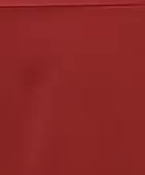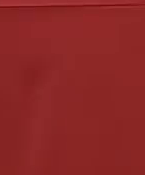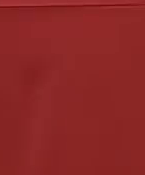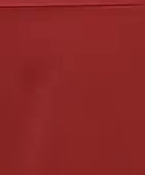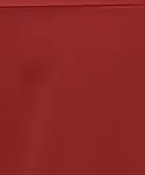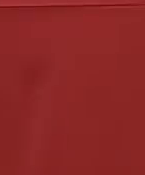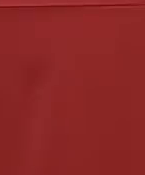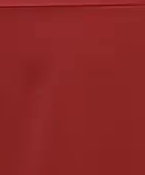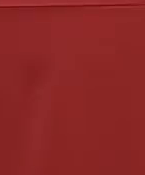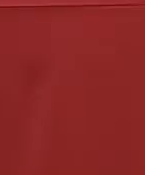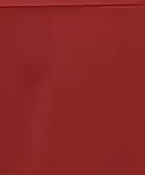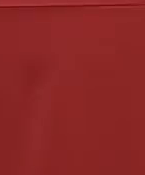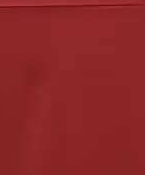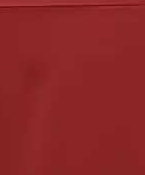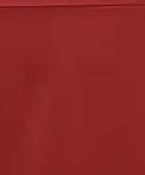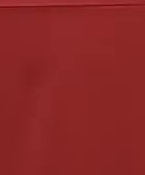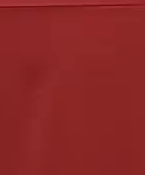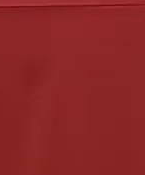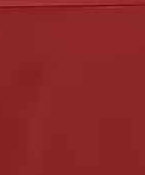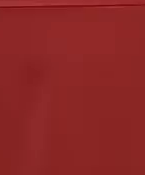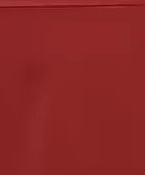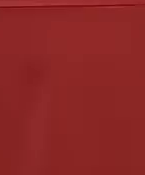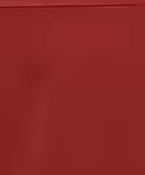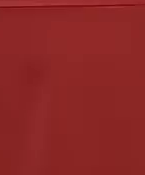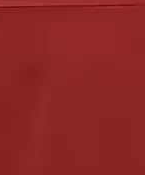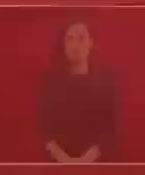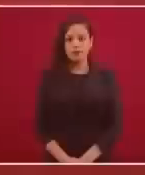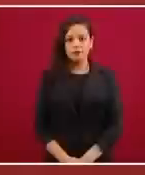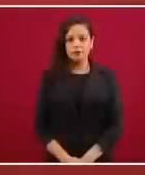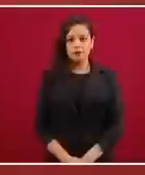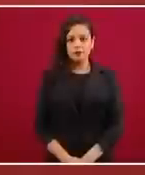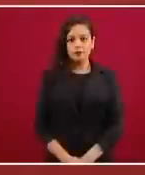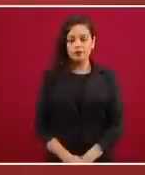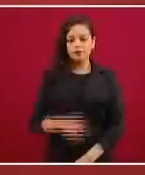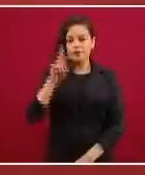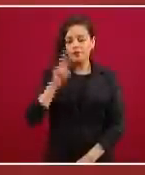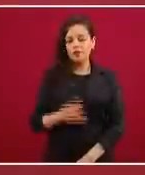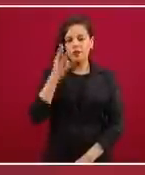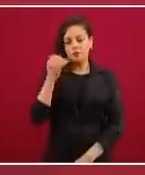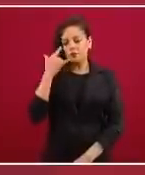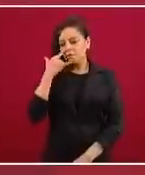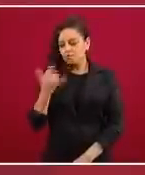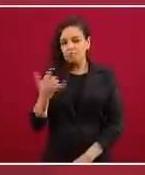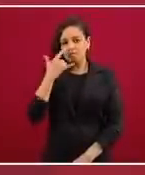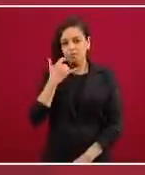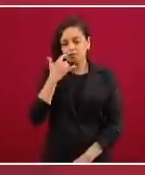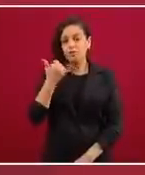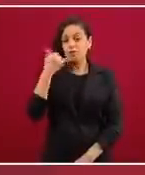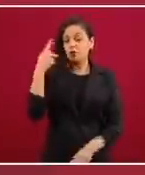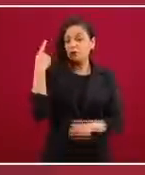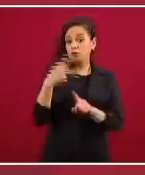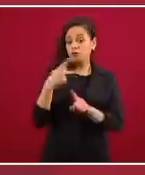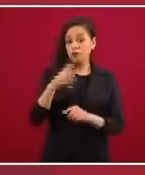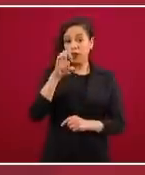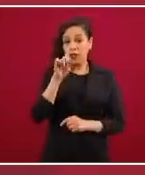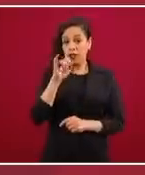responsabilidad, una gran dedicación, un compromiso en términos de su ética profesional, y les agradezco por eso. Pero también